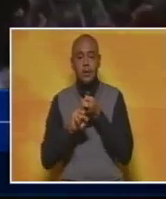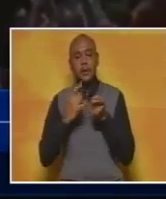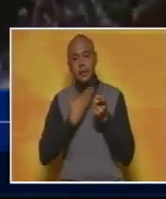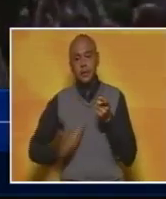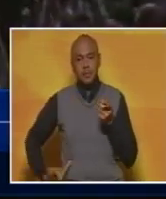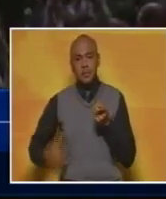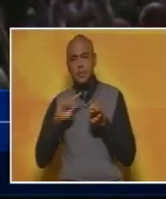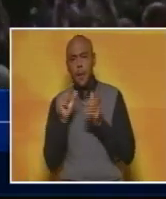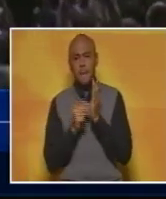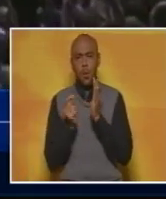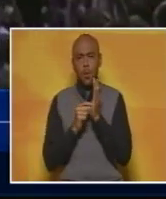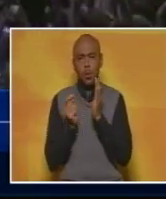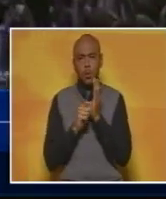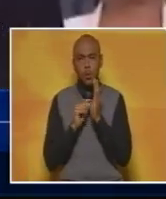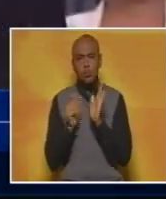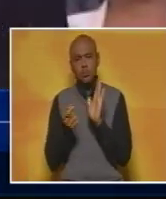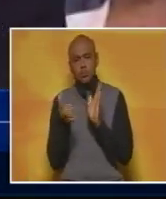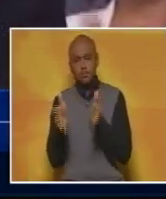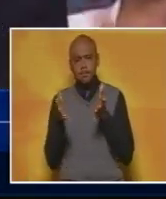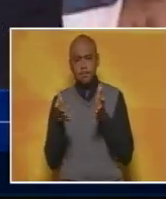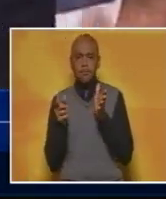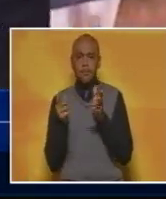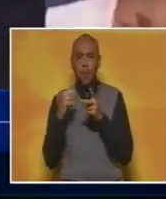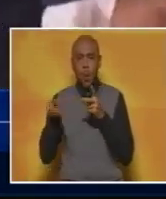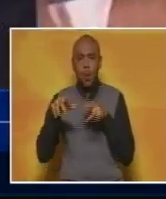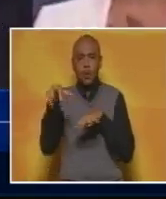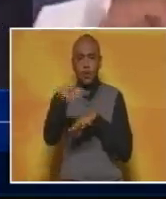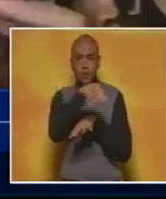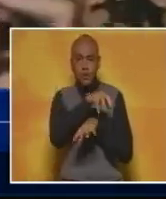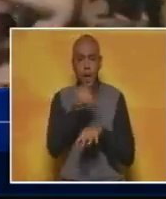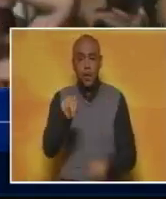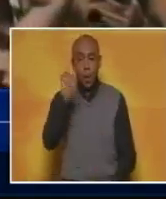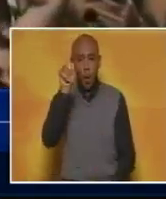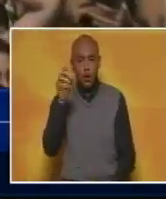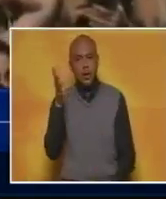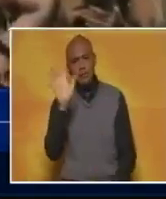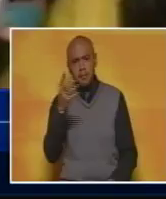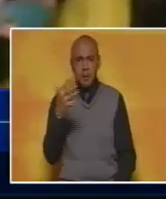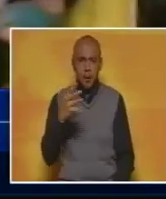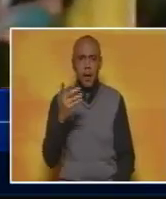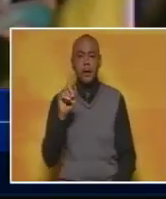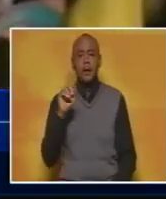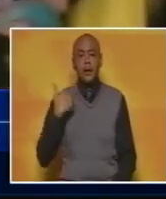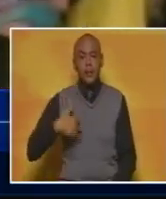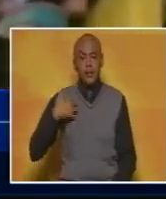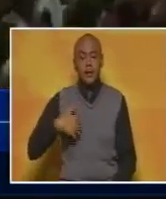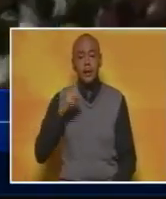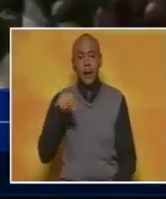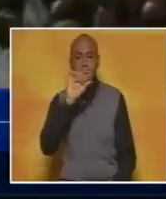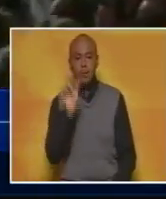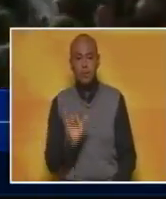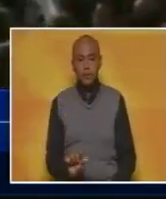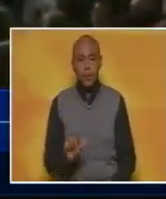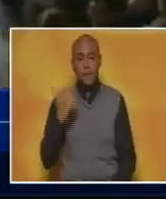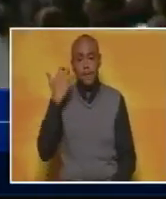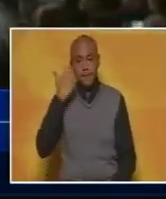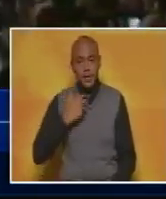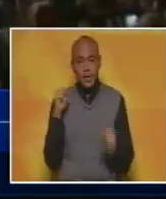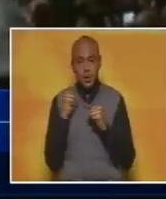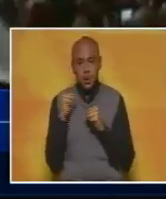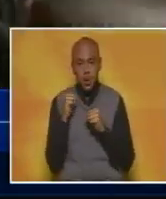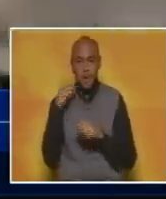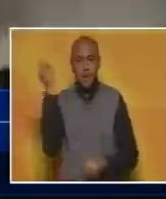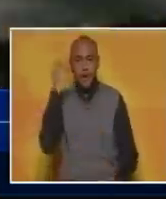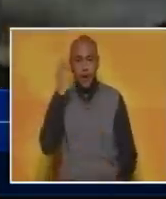sacaron una gran ventaja en otras zonas del país como el norte y gran parte de la Patagonia. En esta jornada, cerca de las